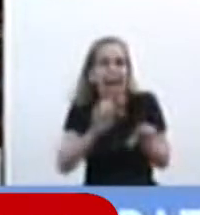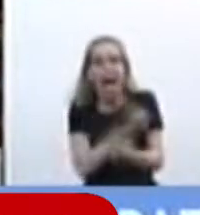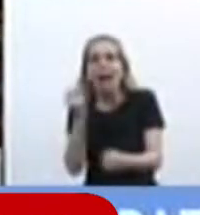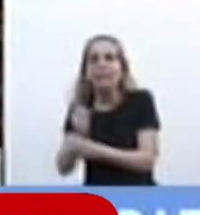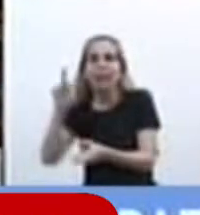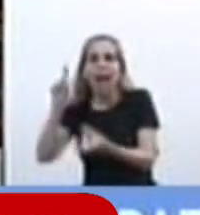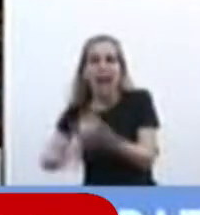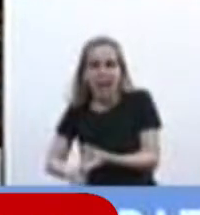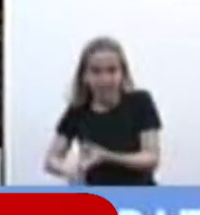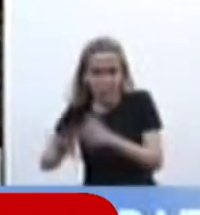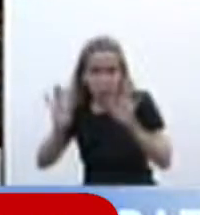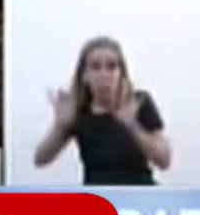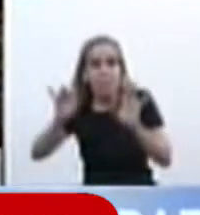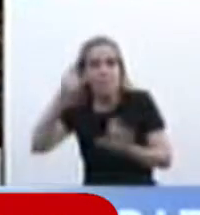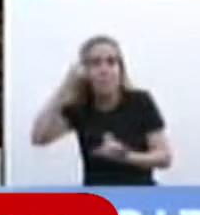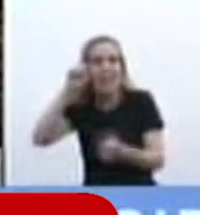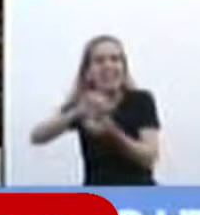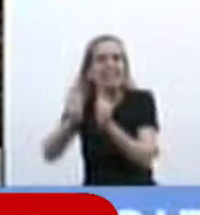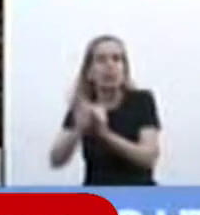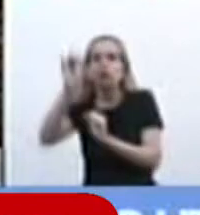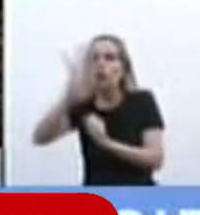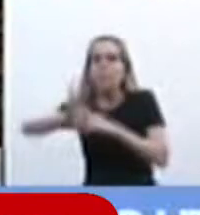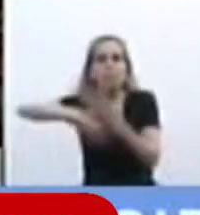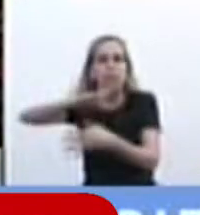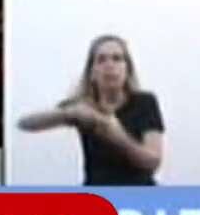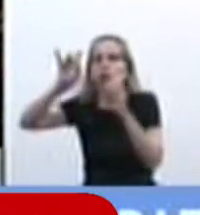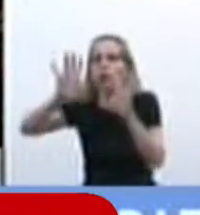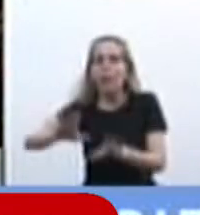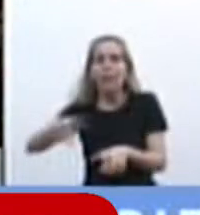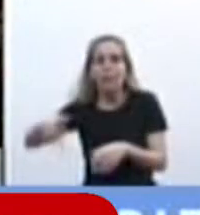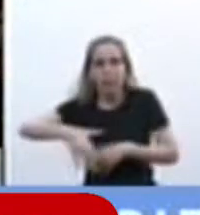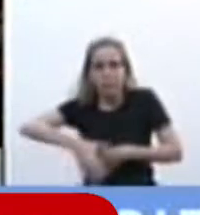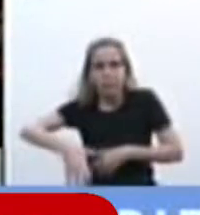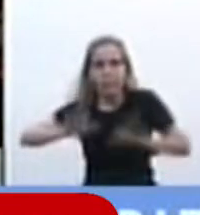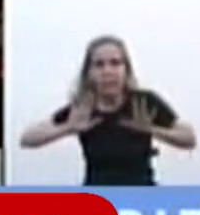procrear. No recibí educación sexual en la escuela.